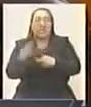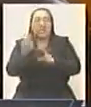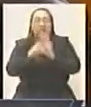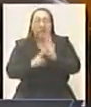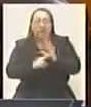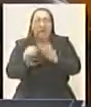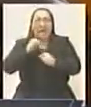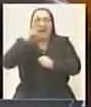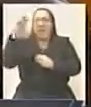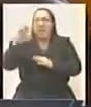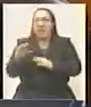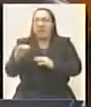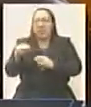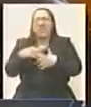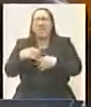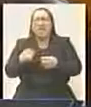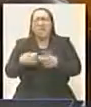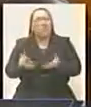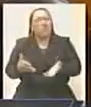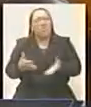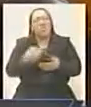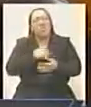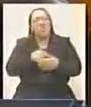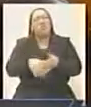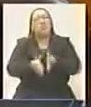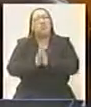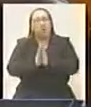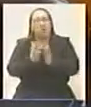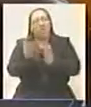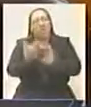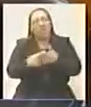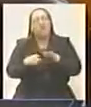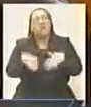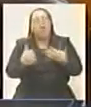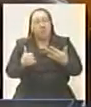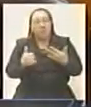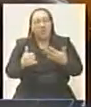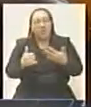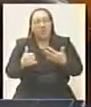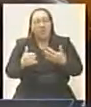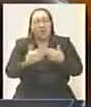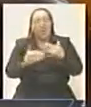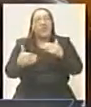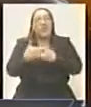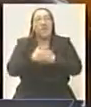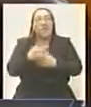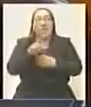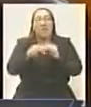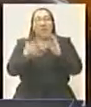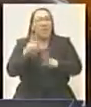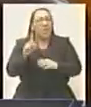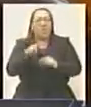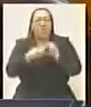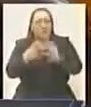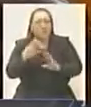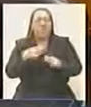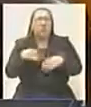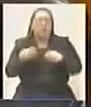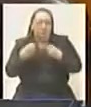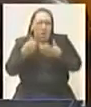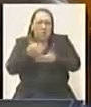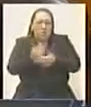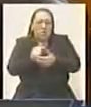entonces ganan mucho menos. Eso, ministra, y nosotros le pedimos que se pueda adelantar el bono y dar la posibilidad de